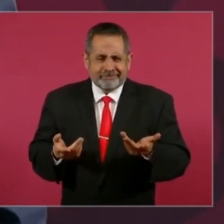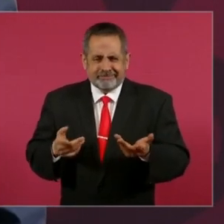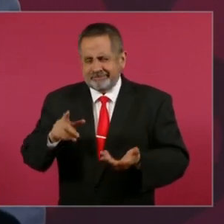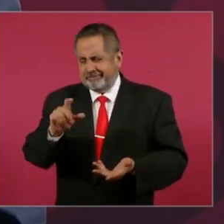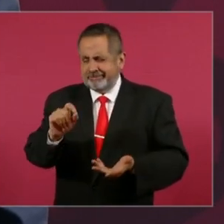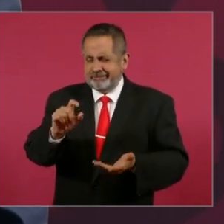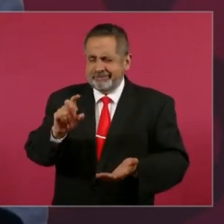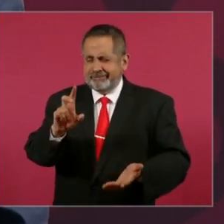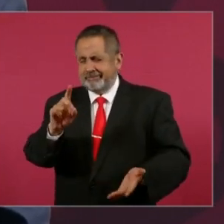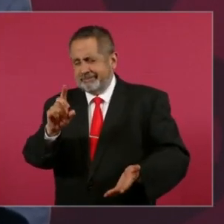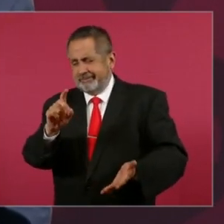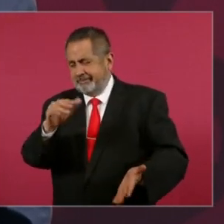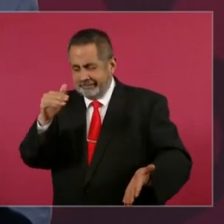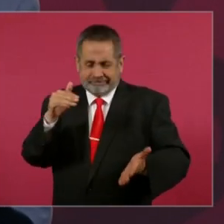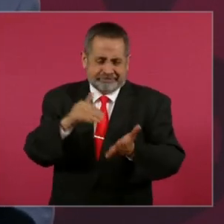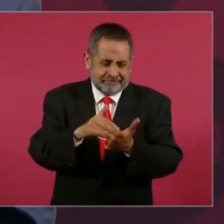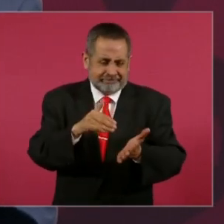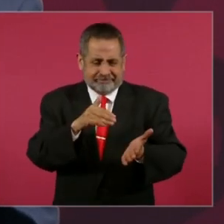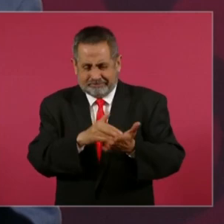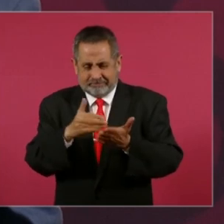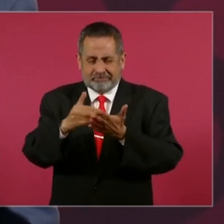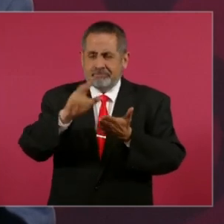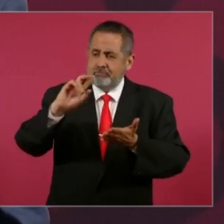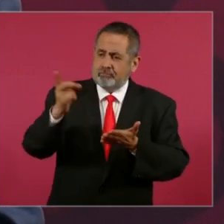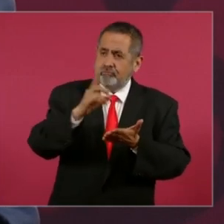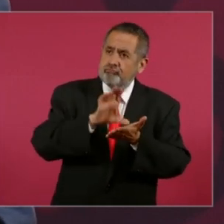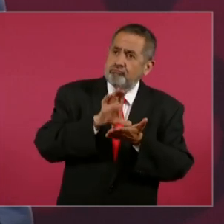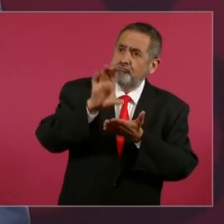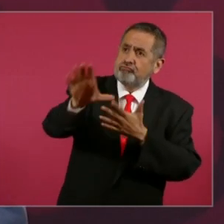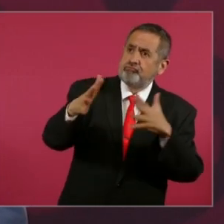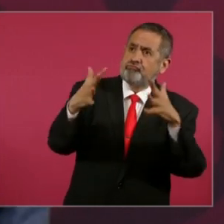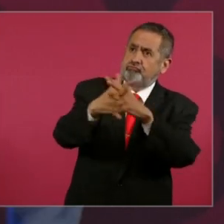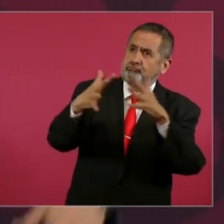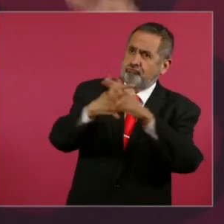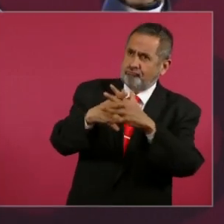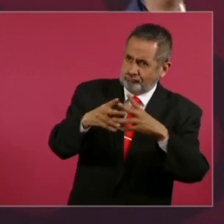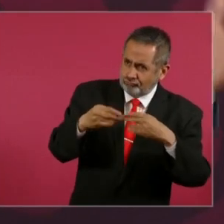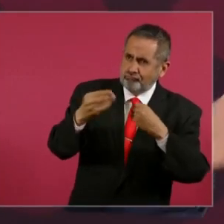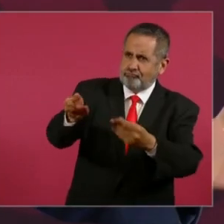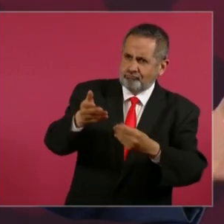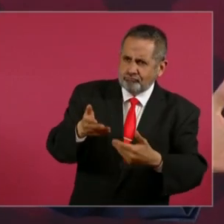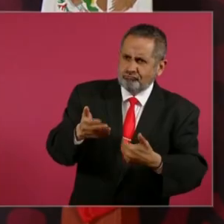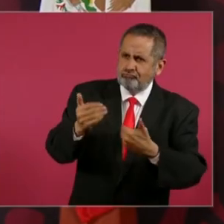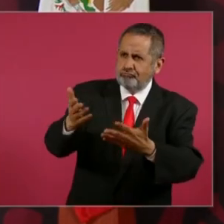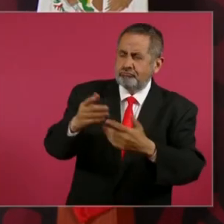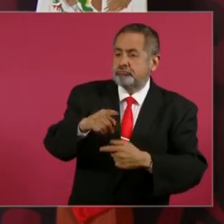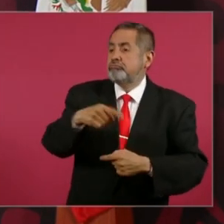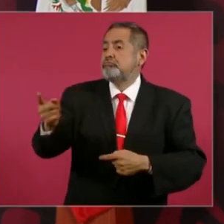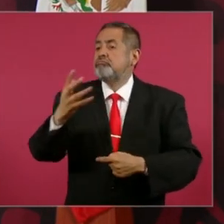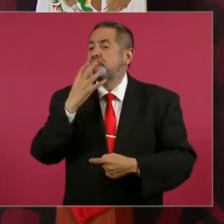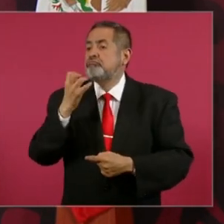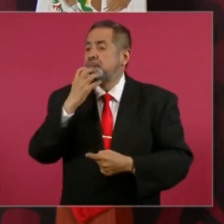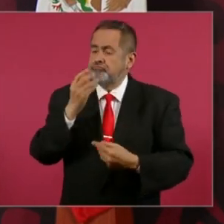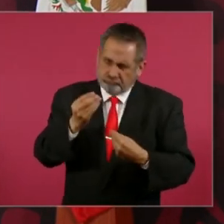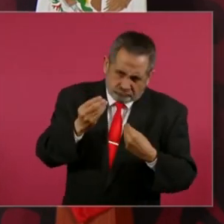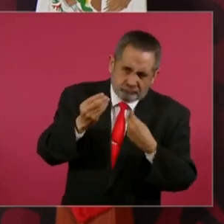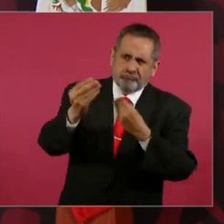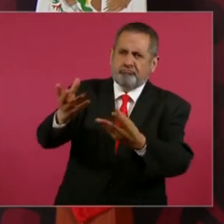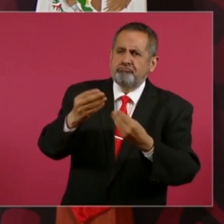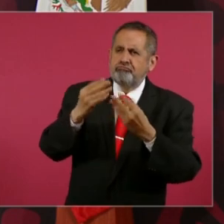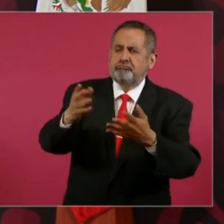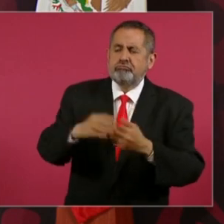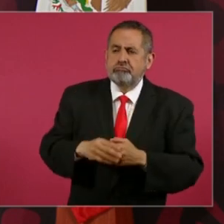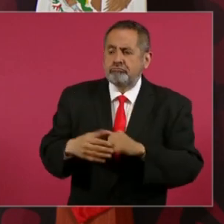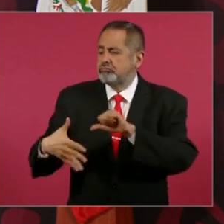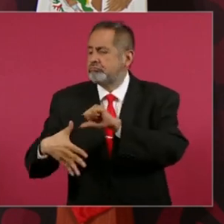20, 30 mil millones de dólares a Ucrania, no sé cuánto a Israel. Y